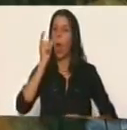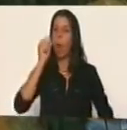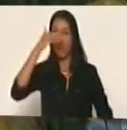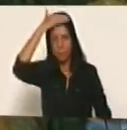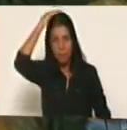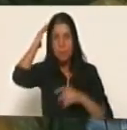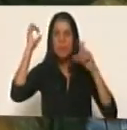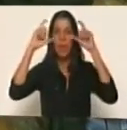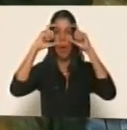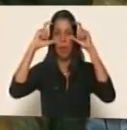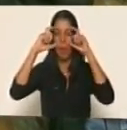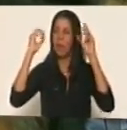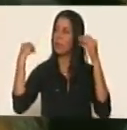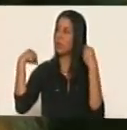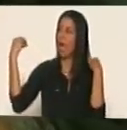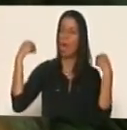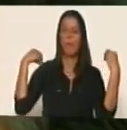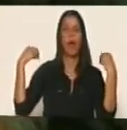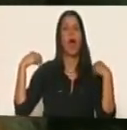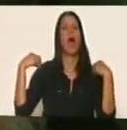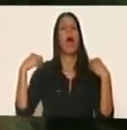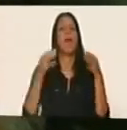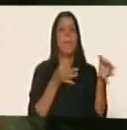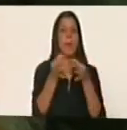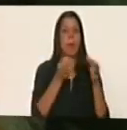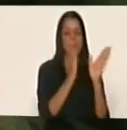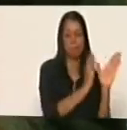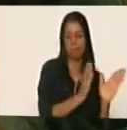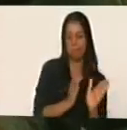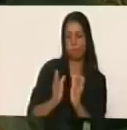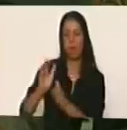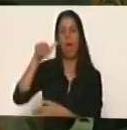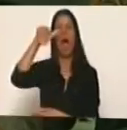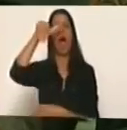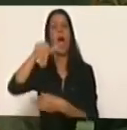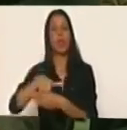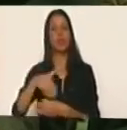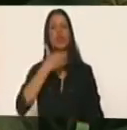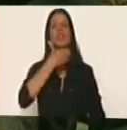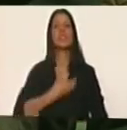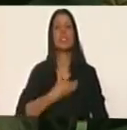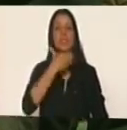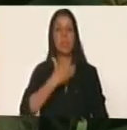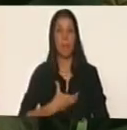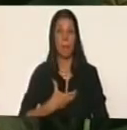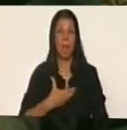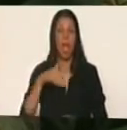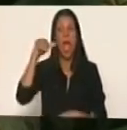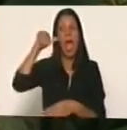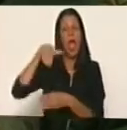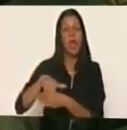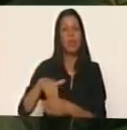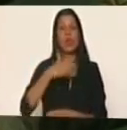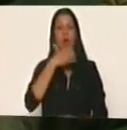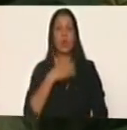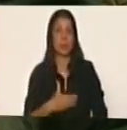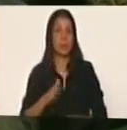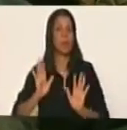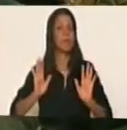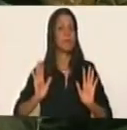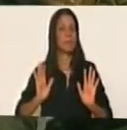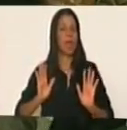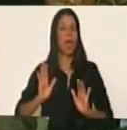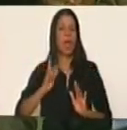Ameliás para el anticipo de esas elecciones y el ejercicio pleno de esas elecciones, de manera tal de